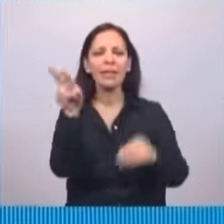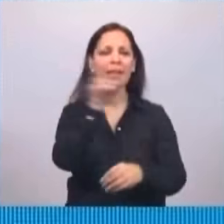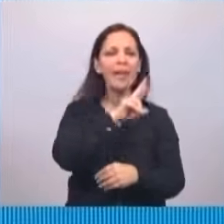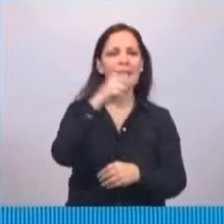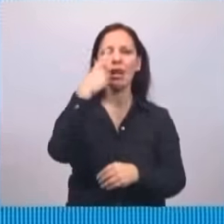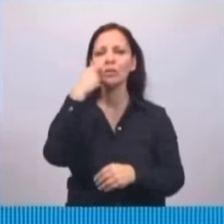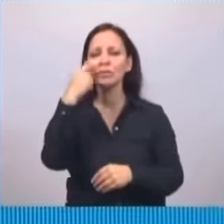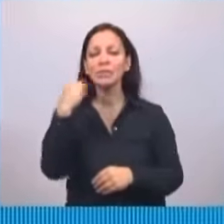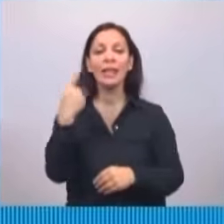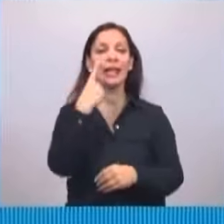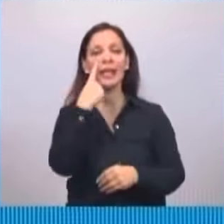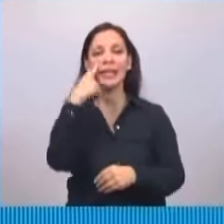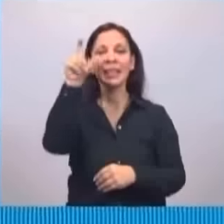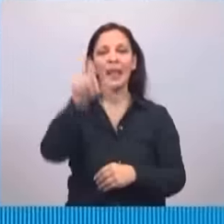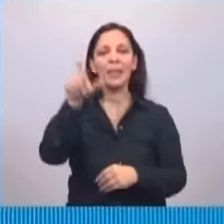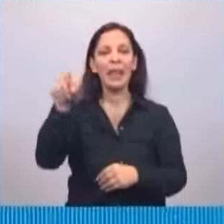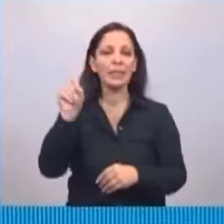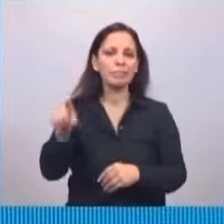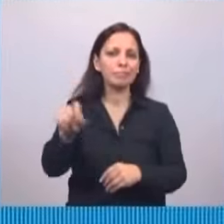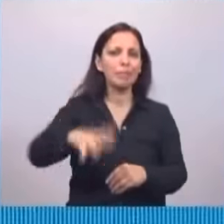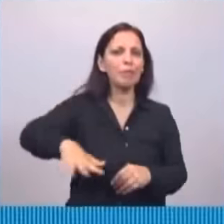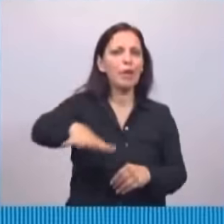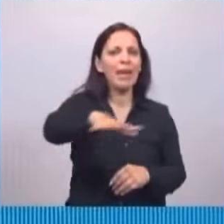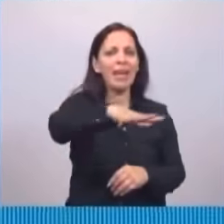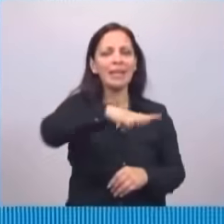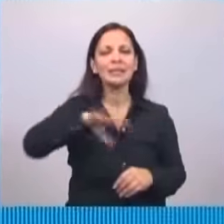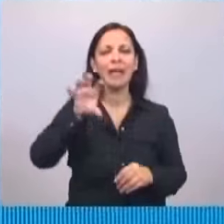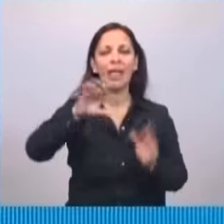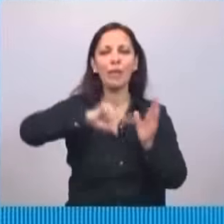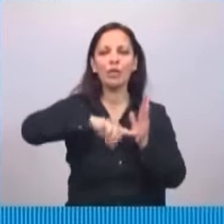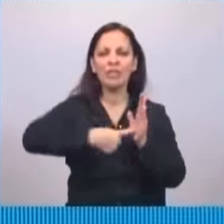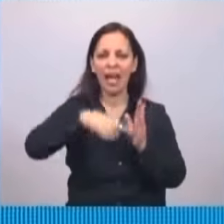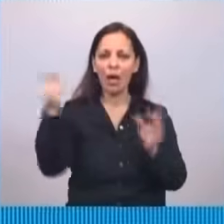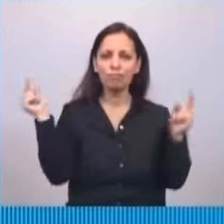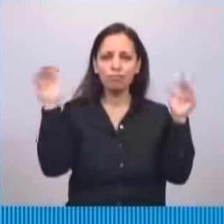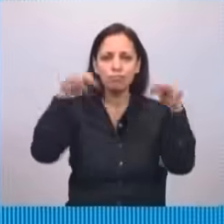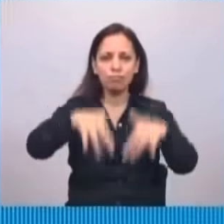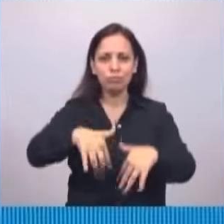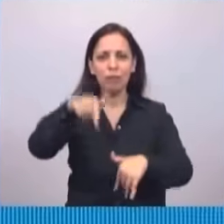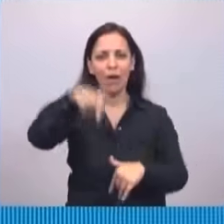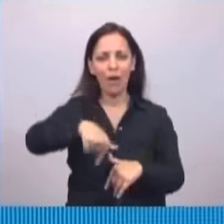compañeras intendentes de la provincia de Buenos Aires que están acá